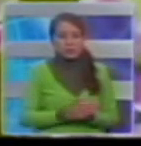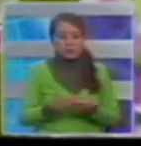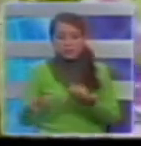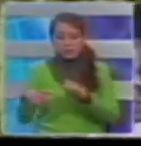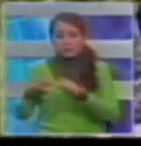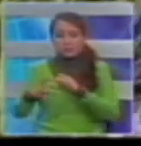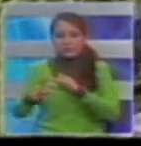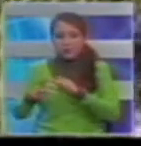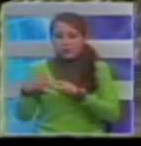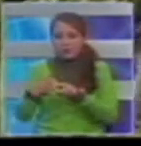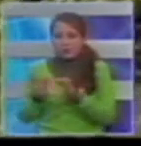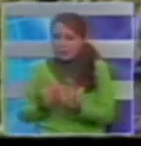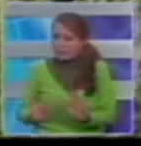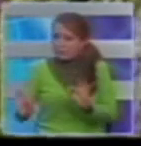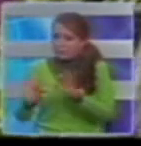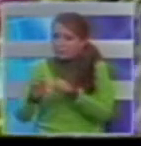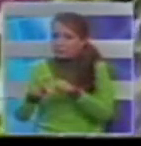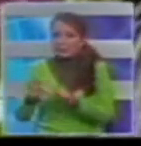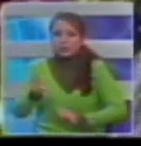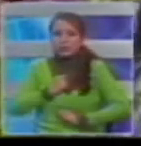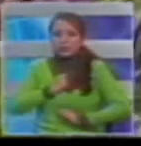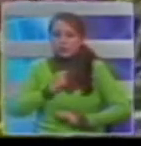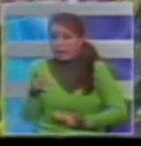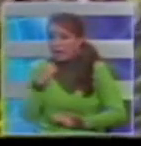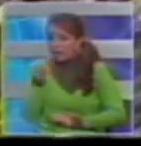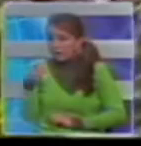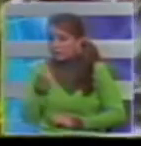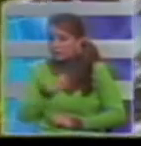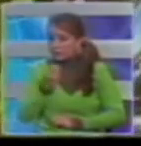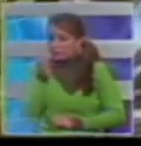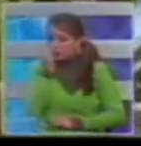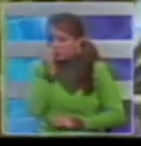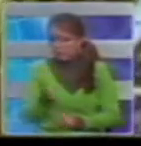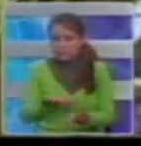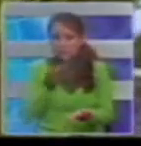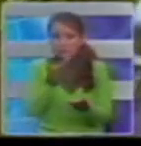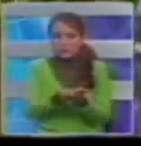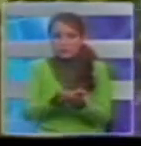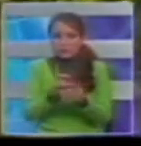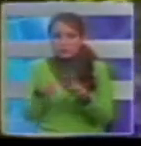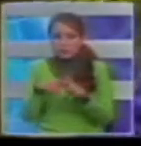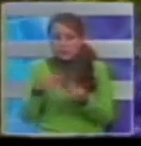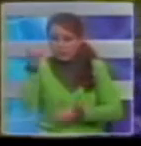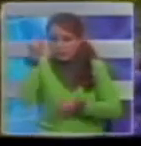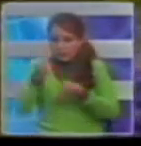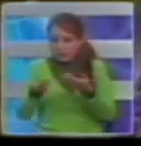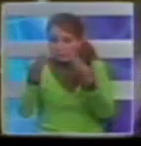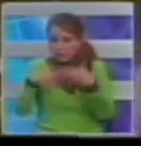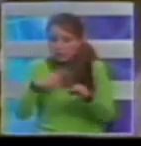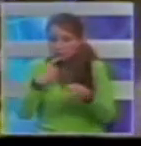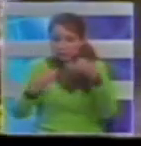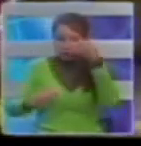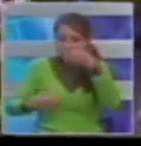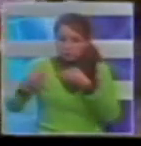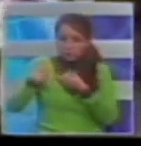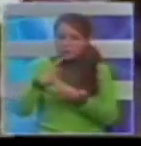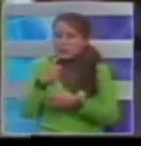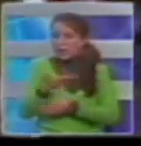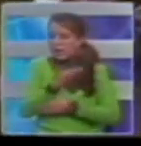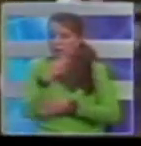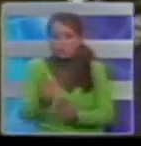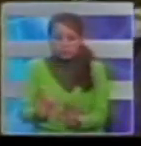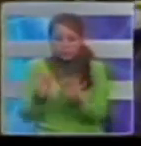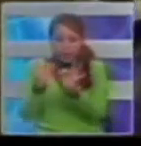uno, importantísimo traer su planta, ponerla en nuestro stand y al final de la exposición va a ser juzgada y la mejor planta